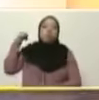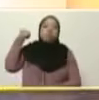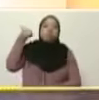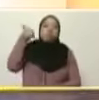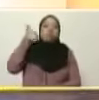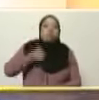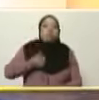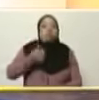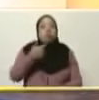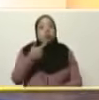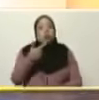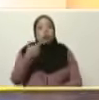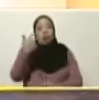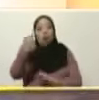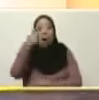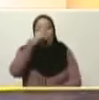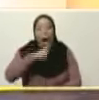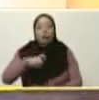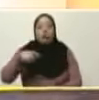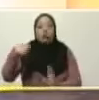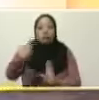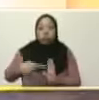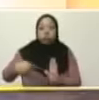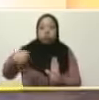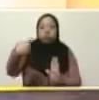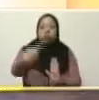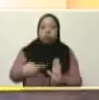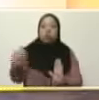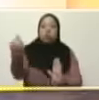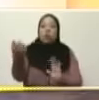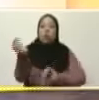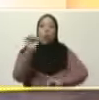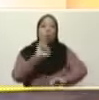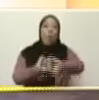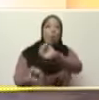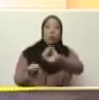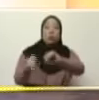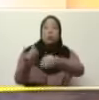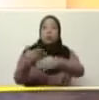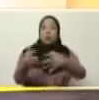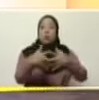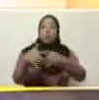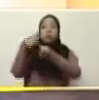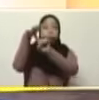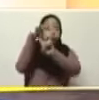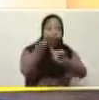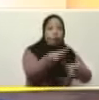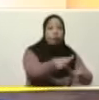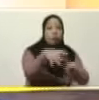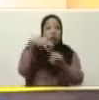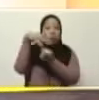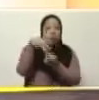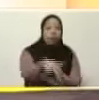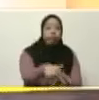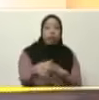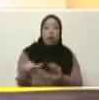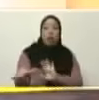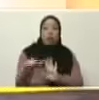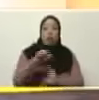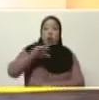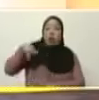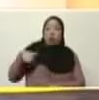años tras años contra todo tipo de imperio y de dominación que nos amenazan